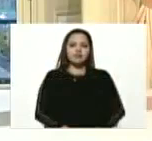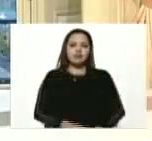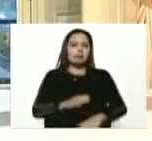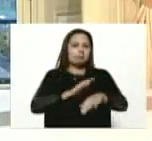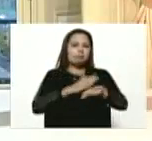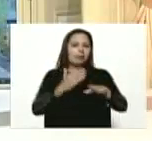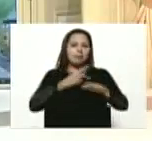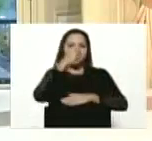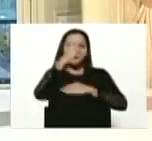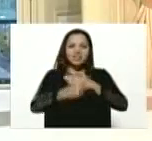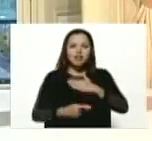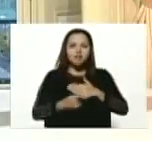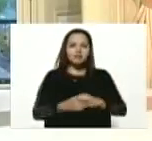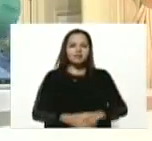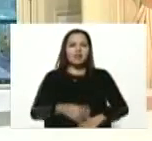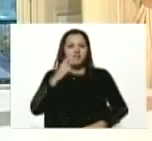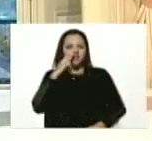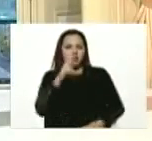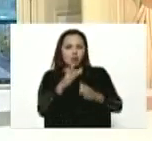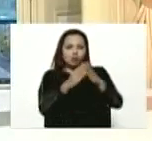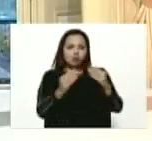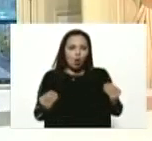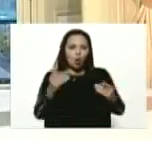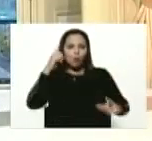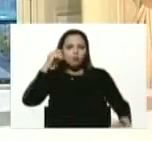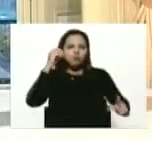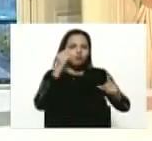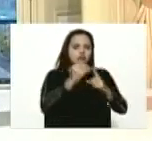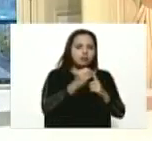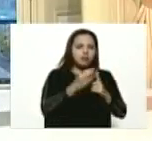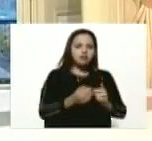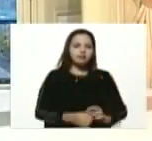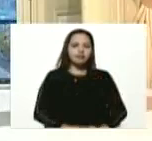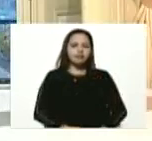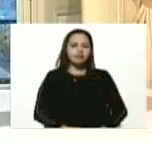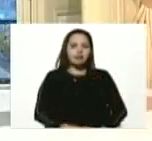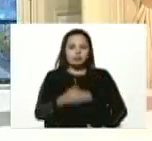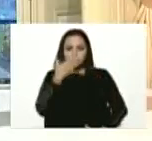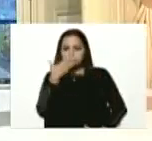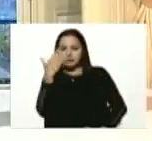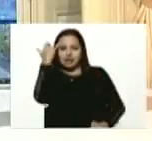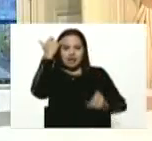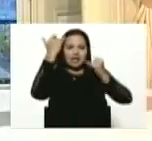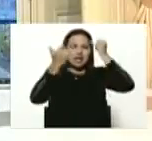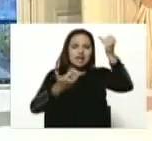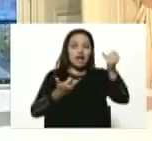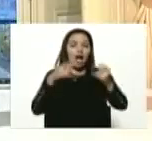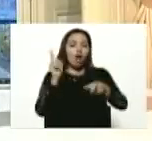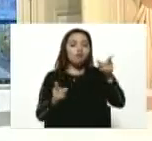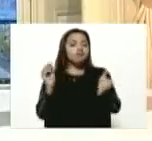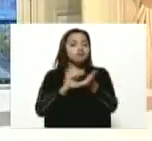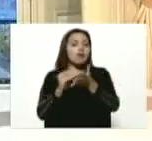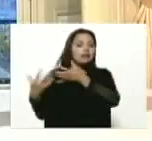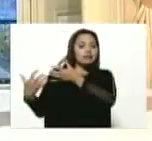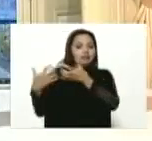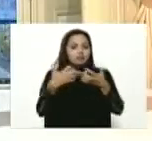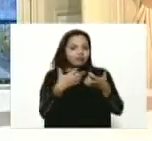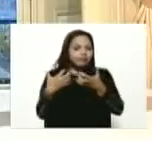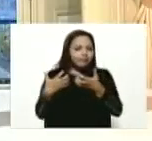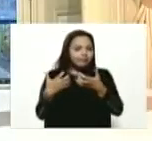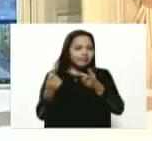planificamos, vemos todas las aristas de los problemas, confrontamos ideas, a veces debatimos.